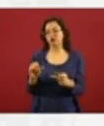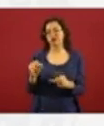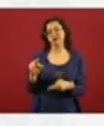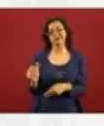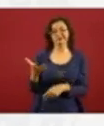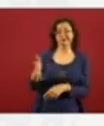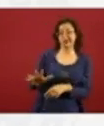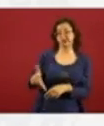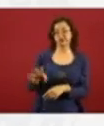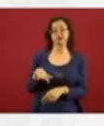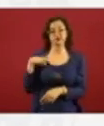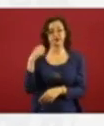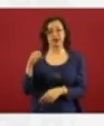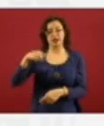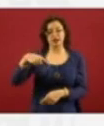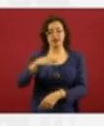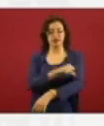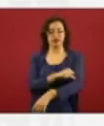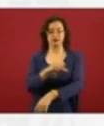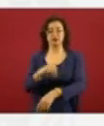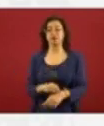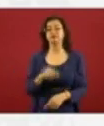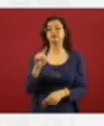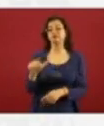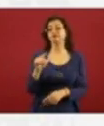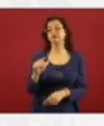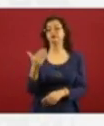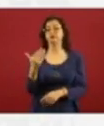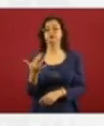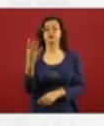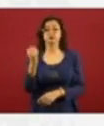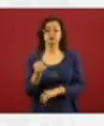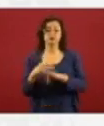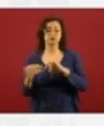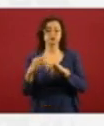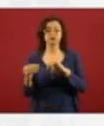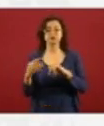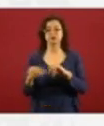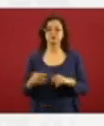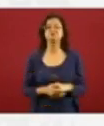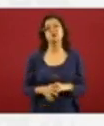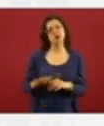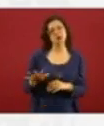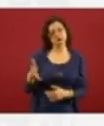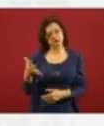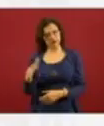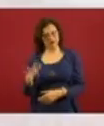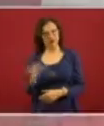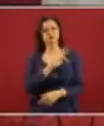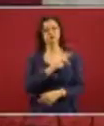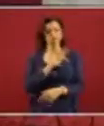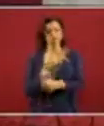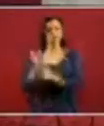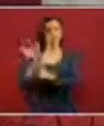la Álvaro Obregón, en la Ciudad de México, a 17 pesos con 59 centavos. Todavía Hidrocina le puede